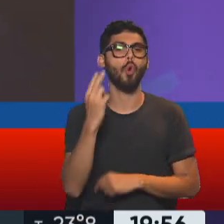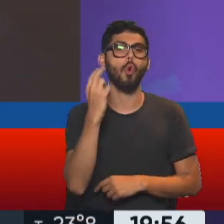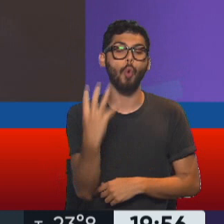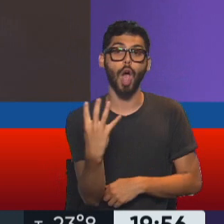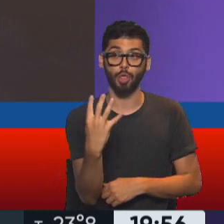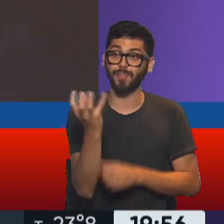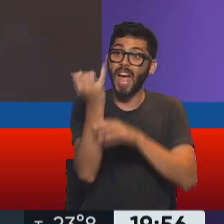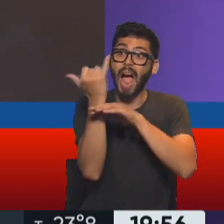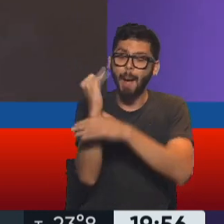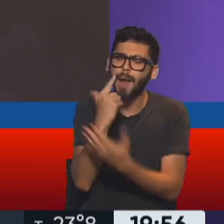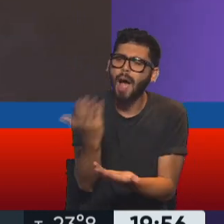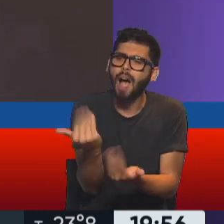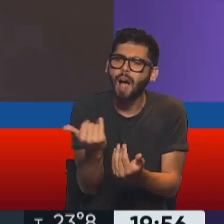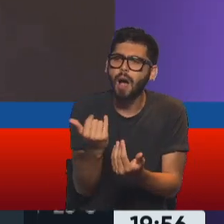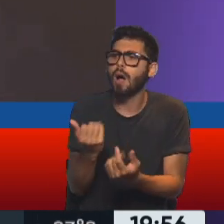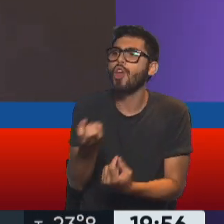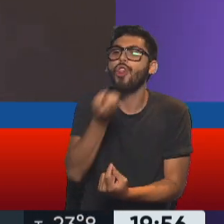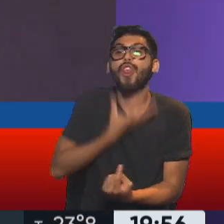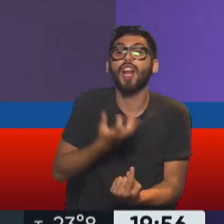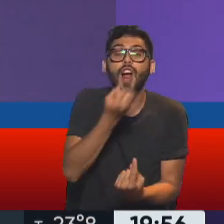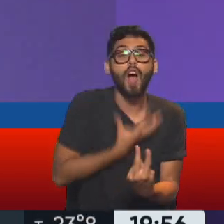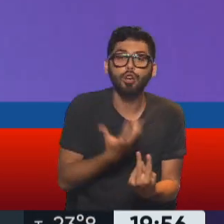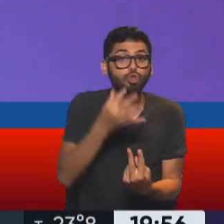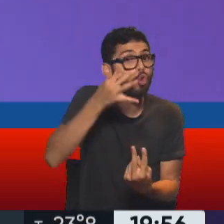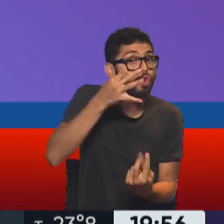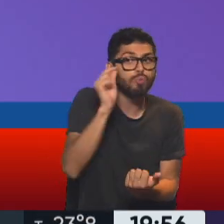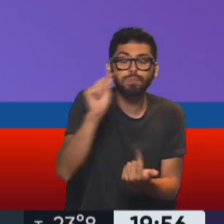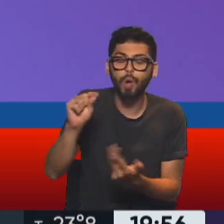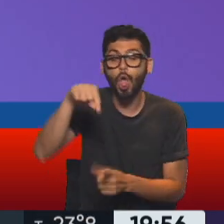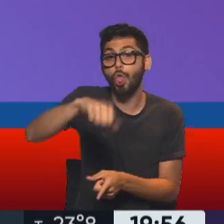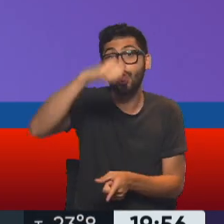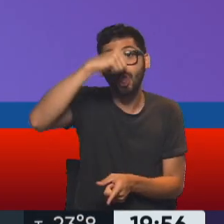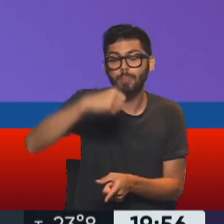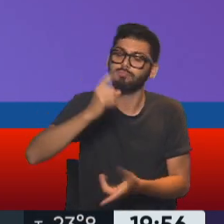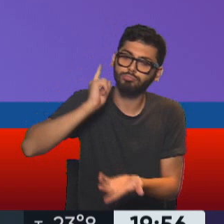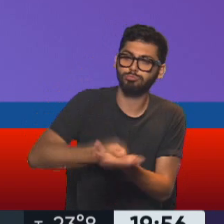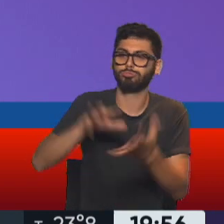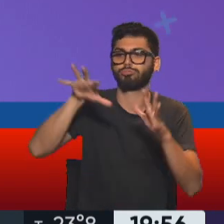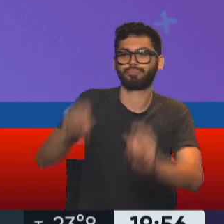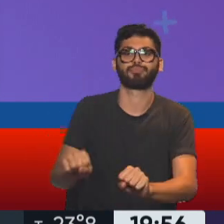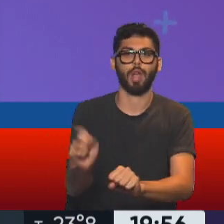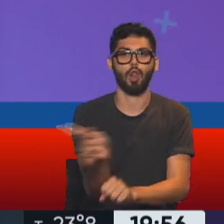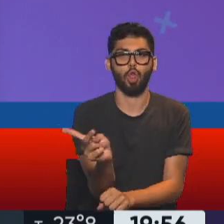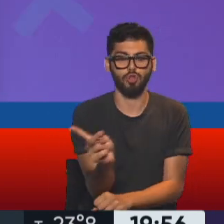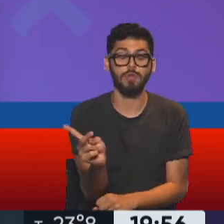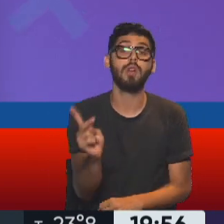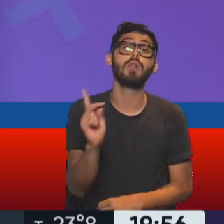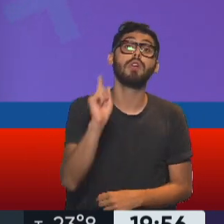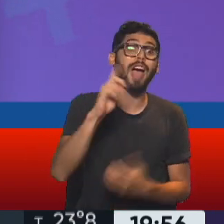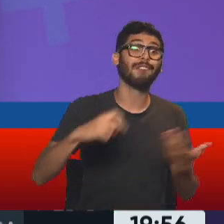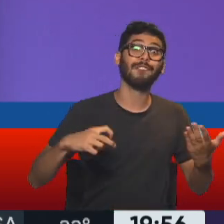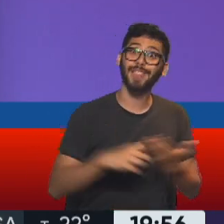cámaras de la zona y tomar las declaraciones testimoniales, dispuso este domingo las detenciones. En tanto, el